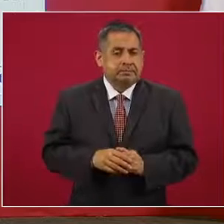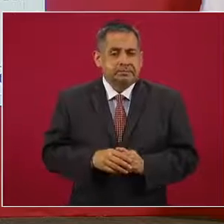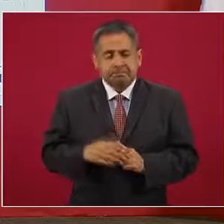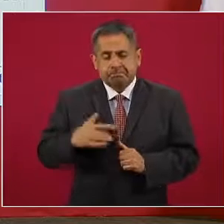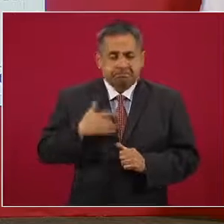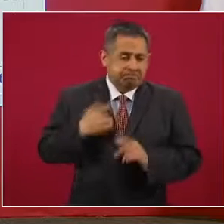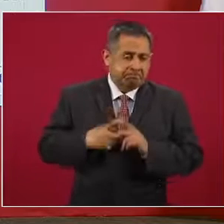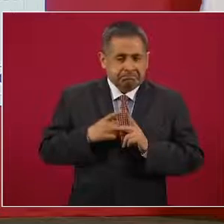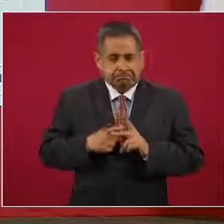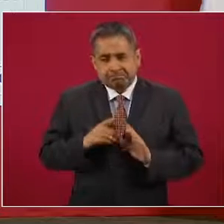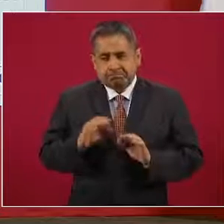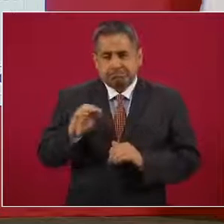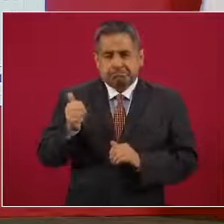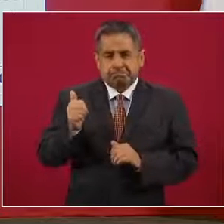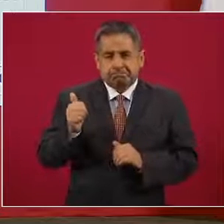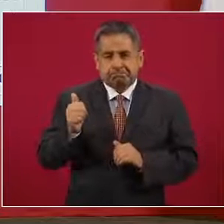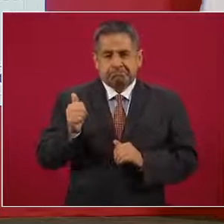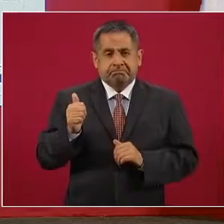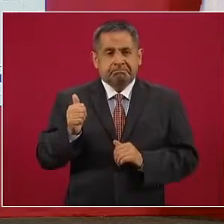estimamos,